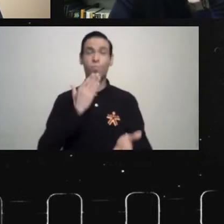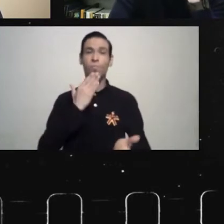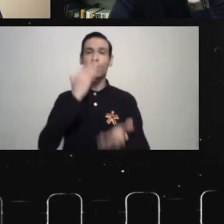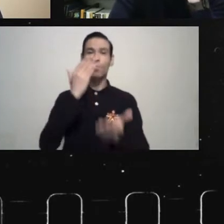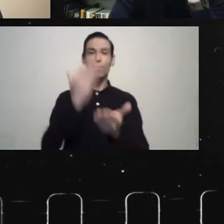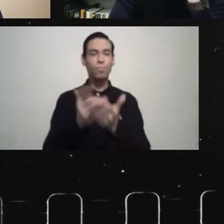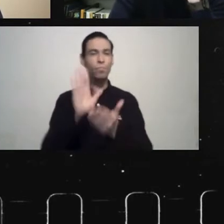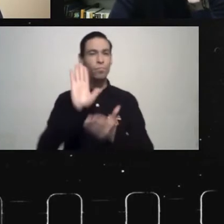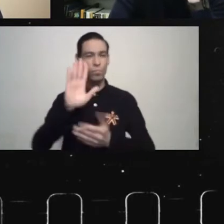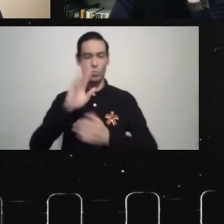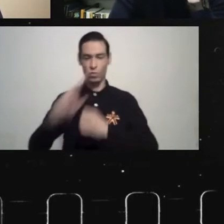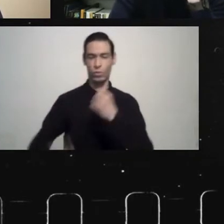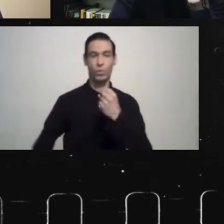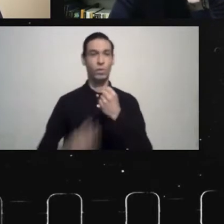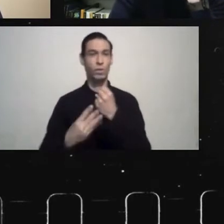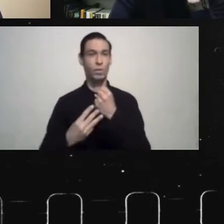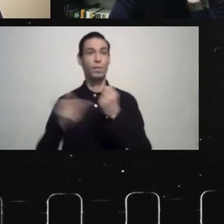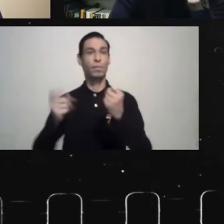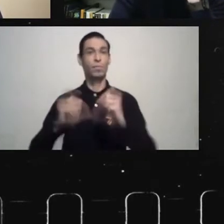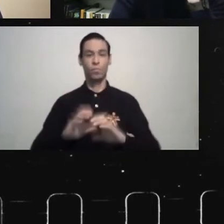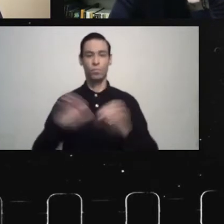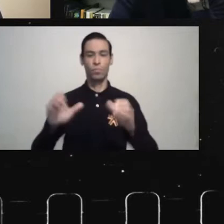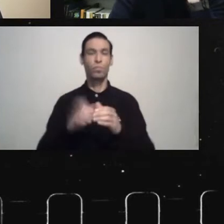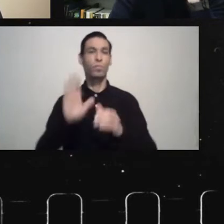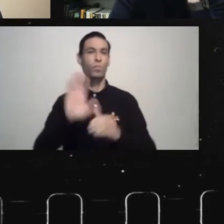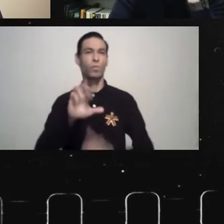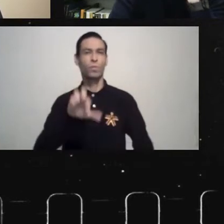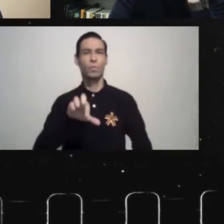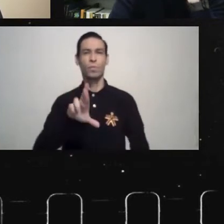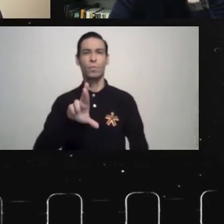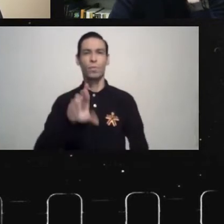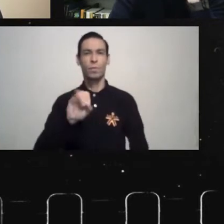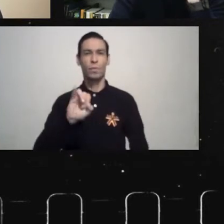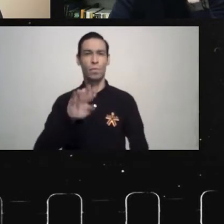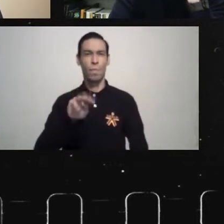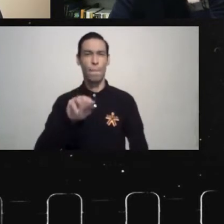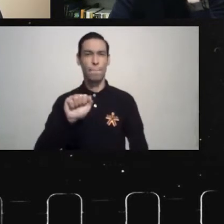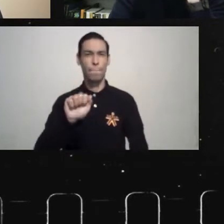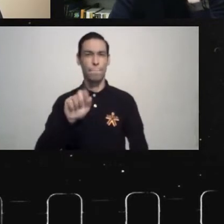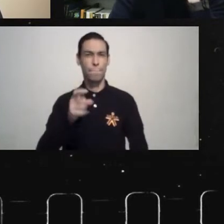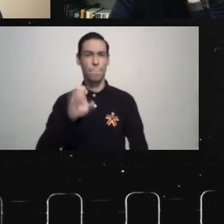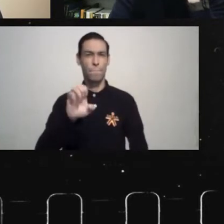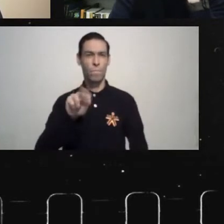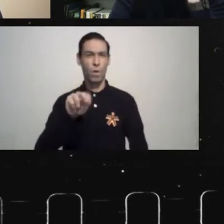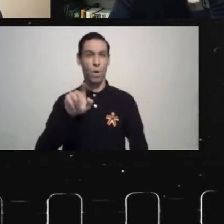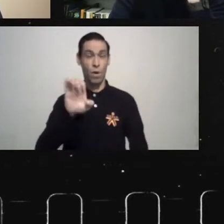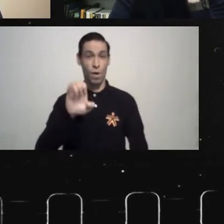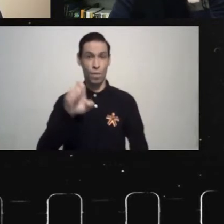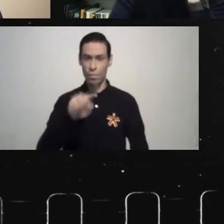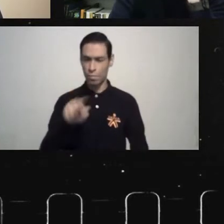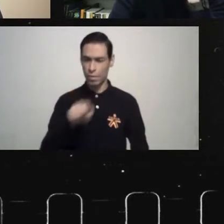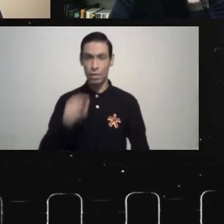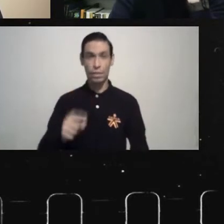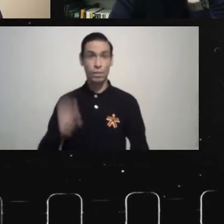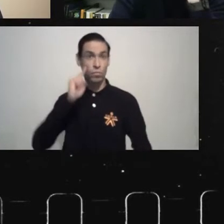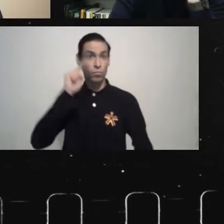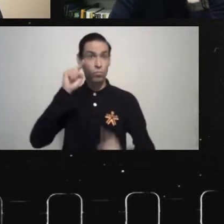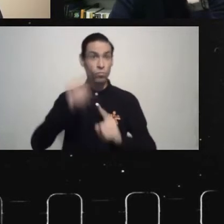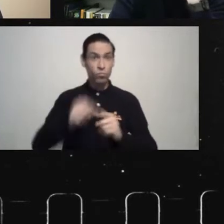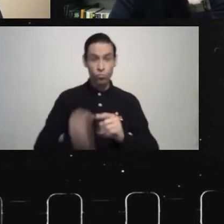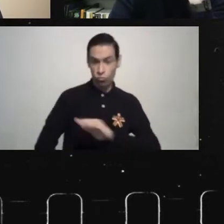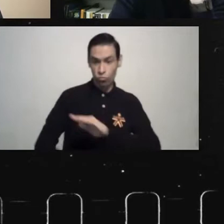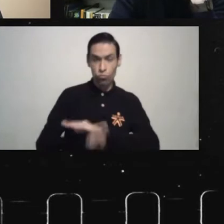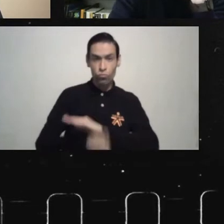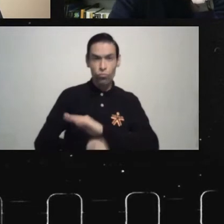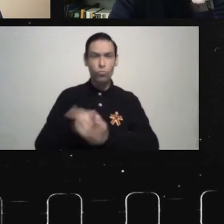SENA y al equipo de Proimágenes por su constante empeño en sacar adelante este ciclo